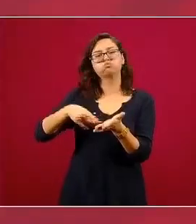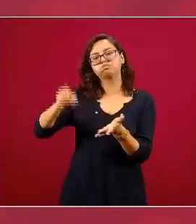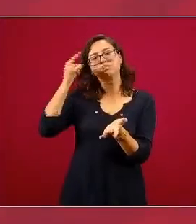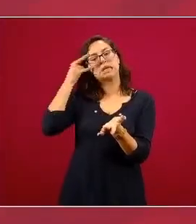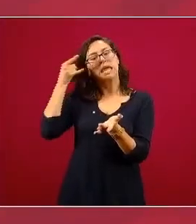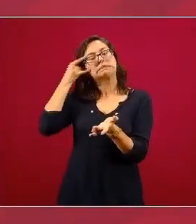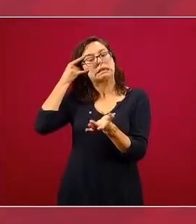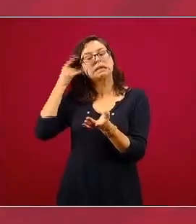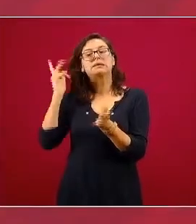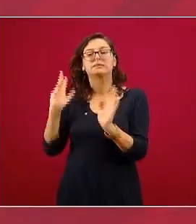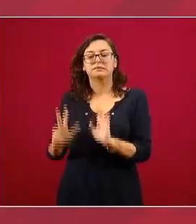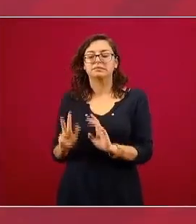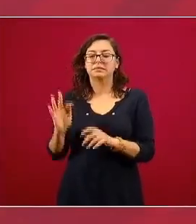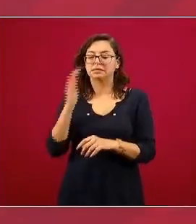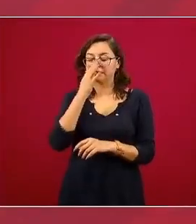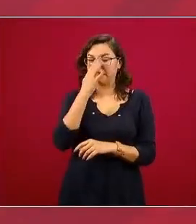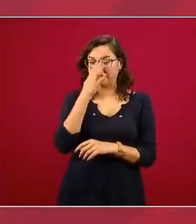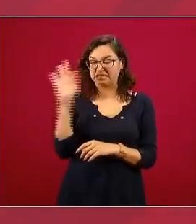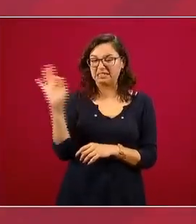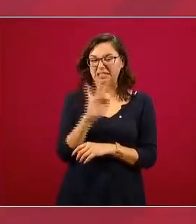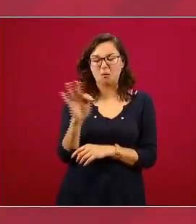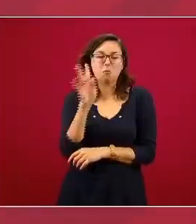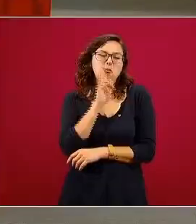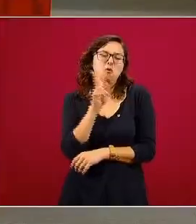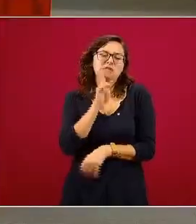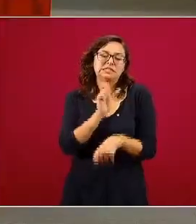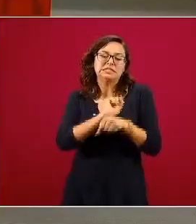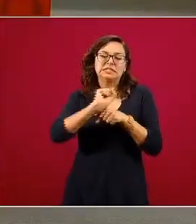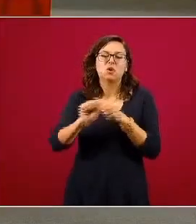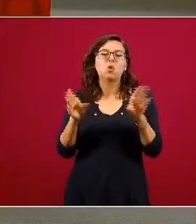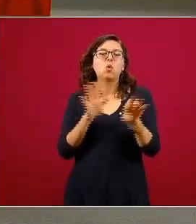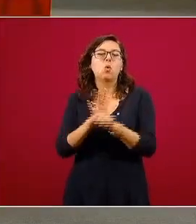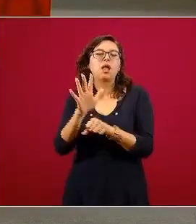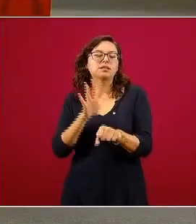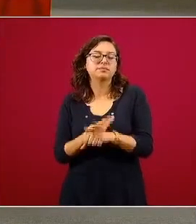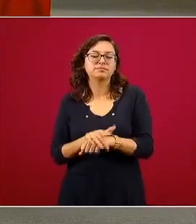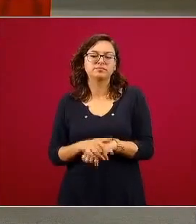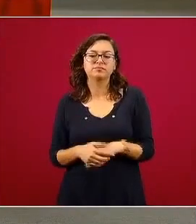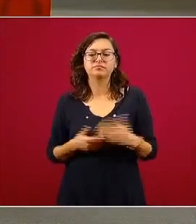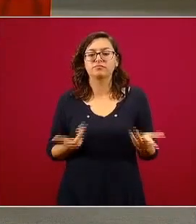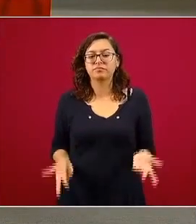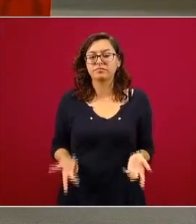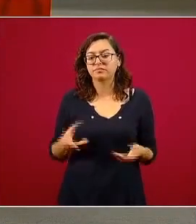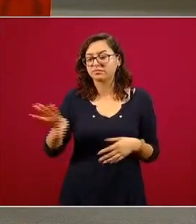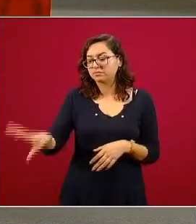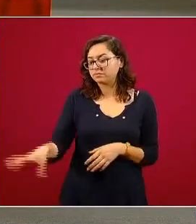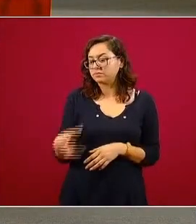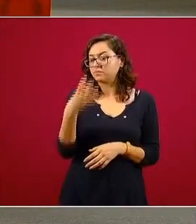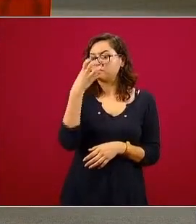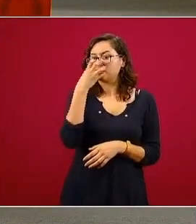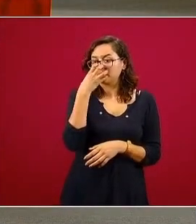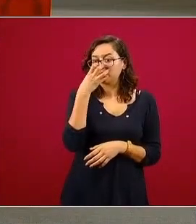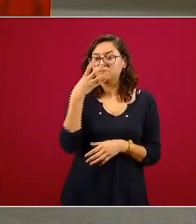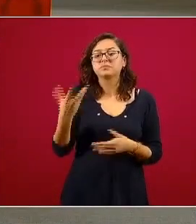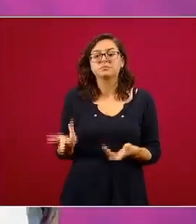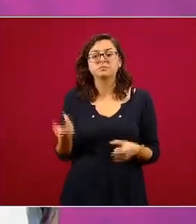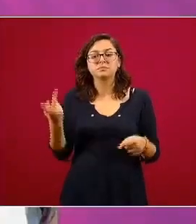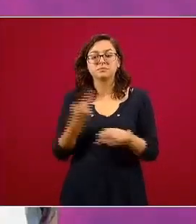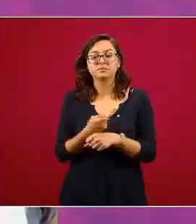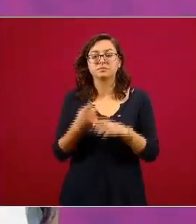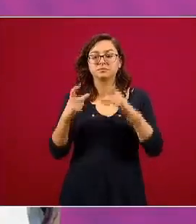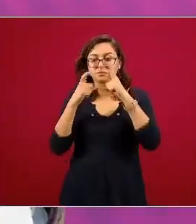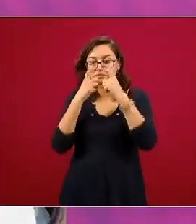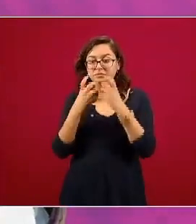nivel de eficiencia. A lo mejor una prueba sencilla que cualquier persona podría realizar es que precisamente por la alta eficiencia que tienen estas mascarillas, cuando nos